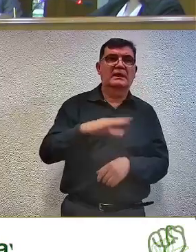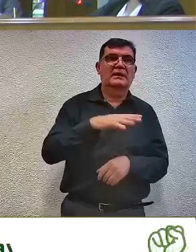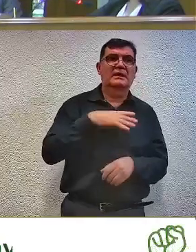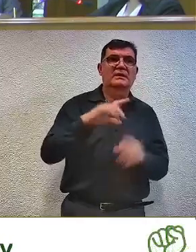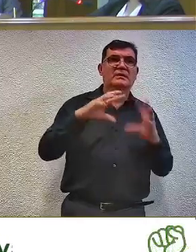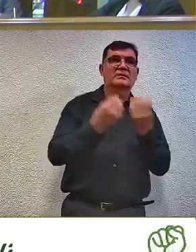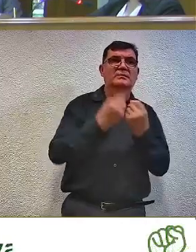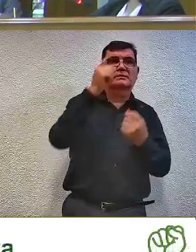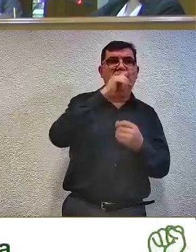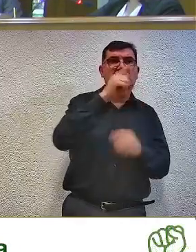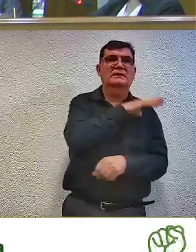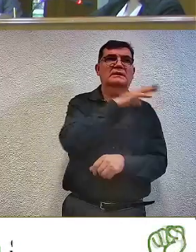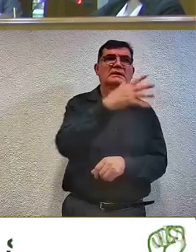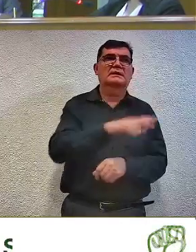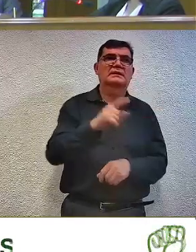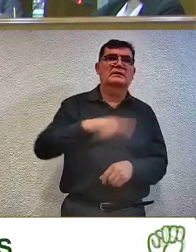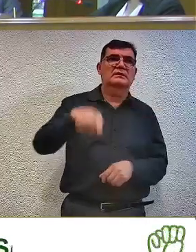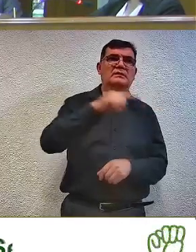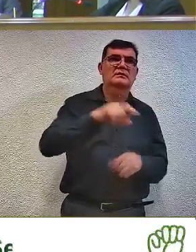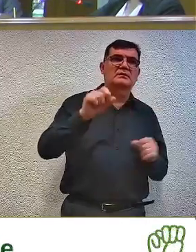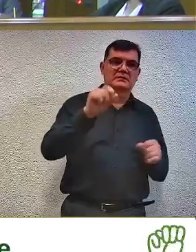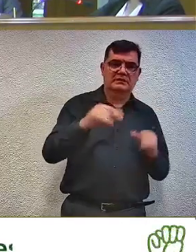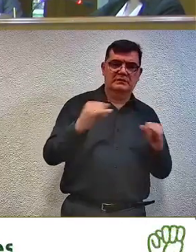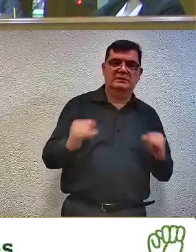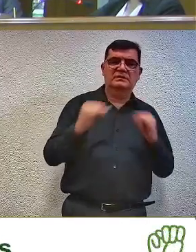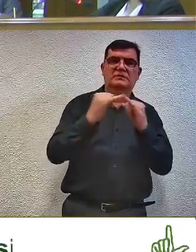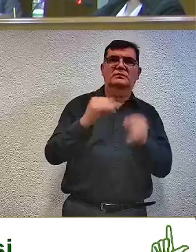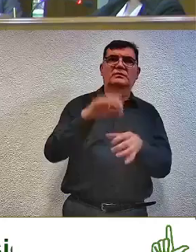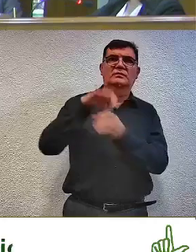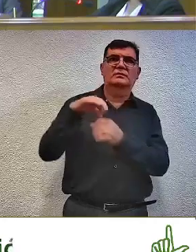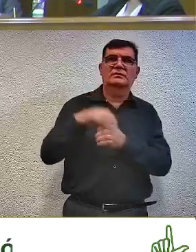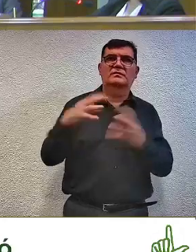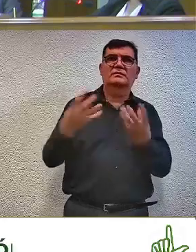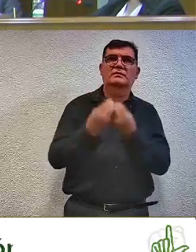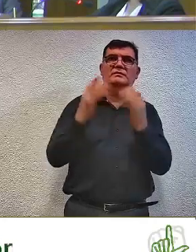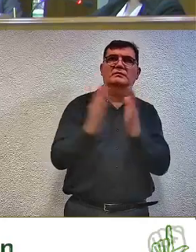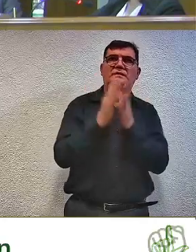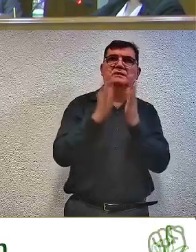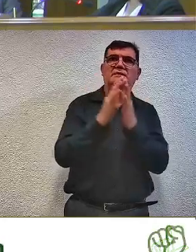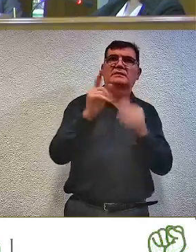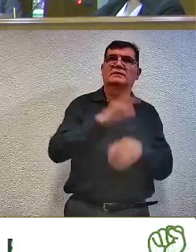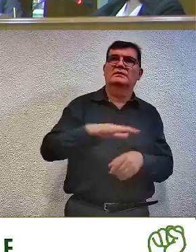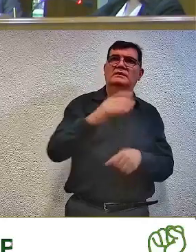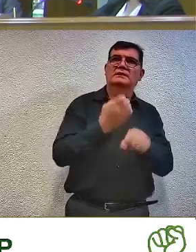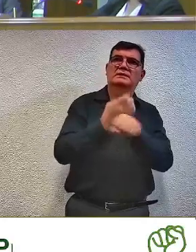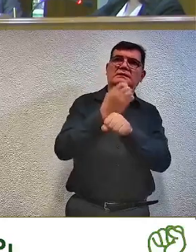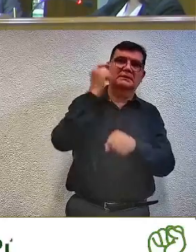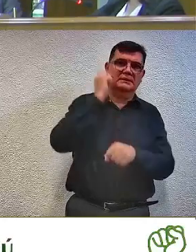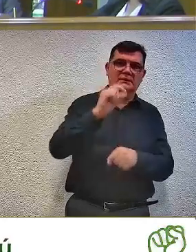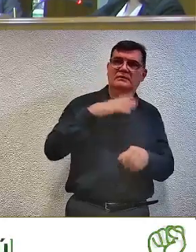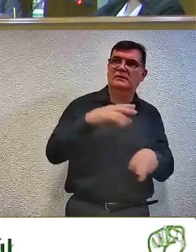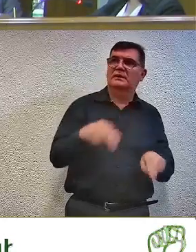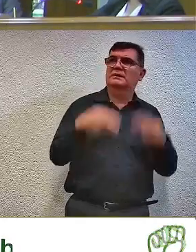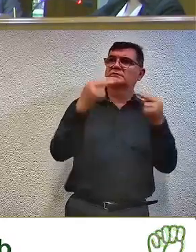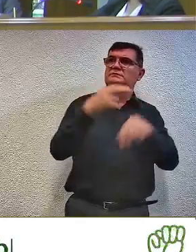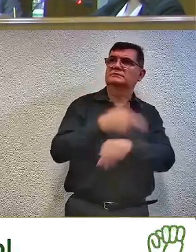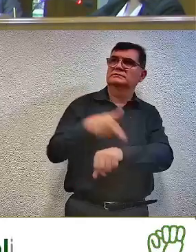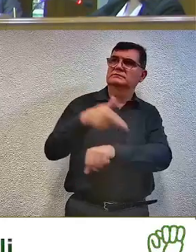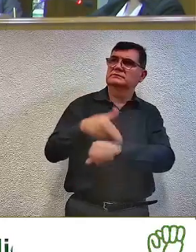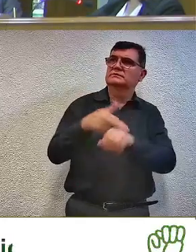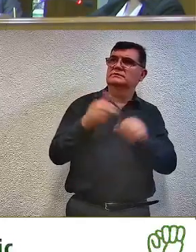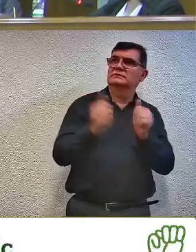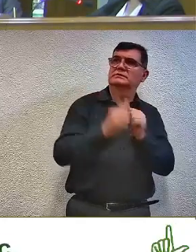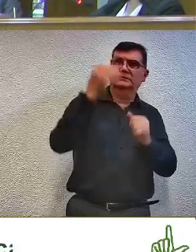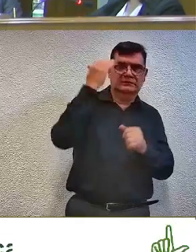Consejo General, ambos del Instituto Electoral y de Participación Ciudadana del Estado de Guerrero, por la presunta omisión de resolver en tiempo